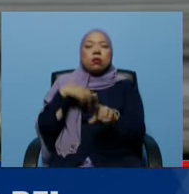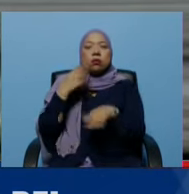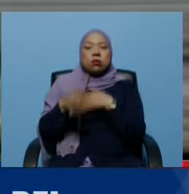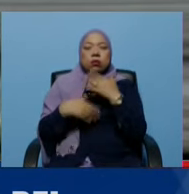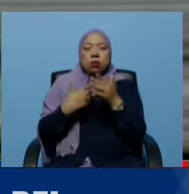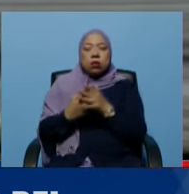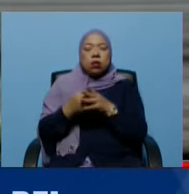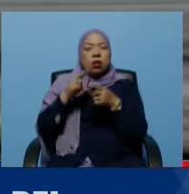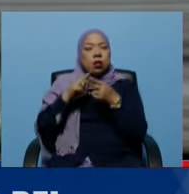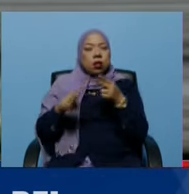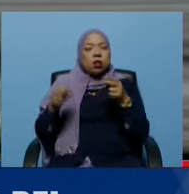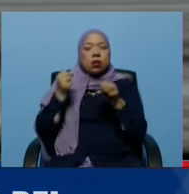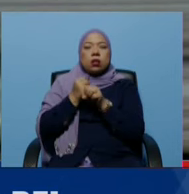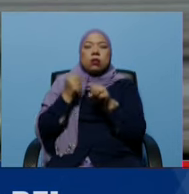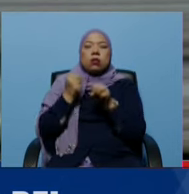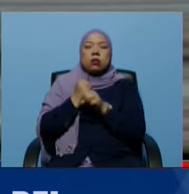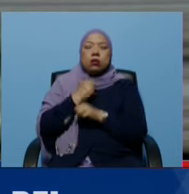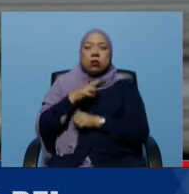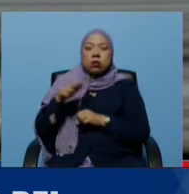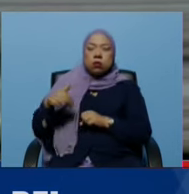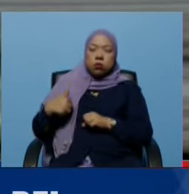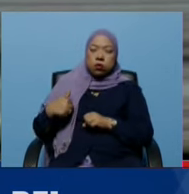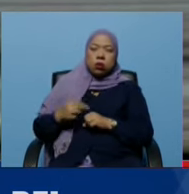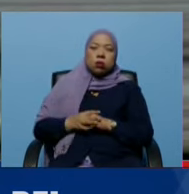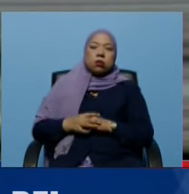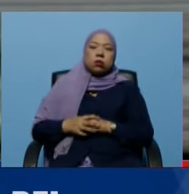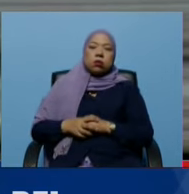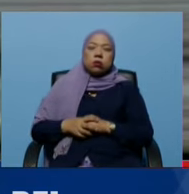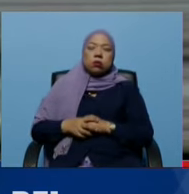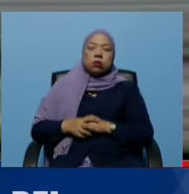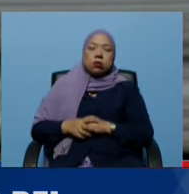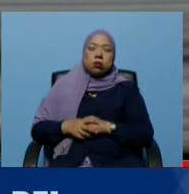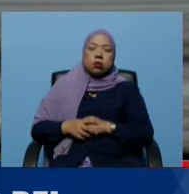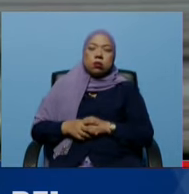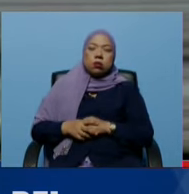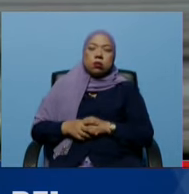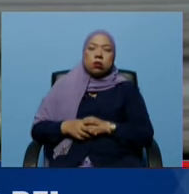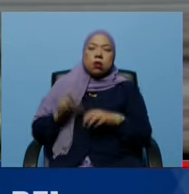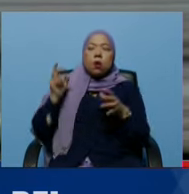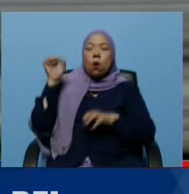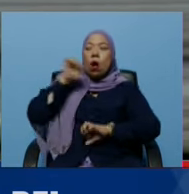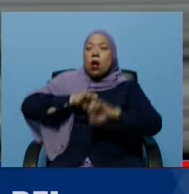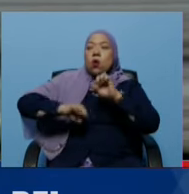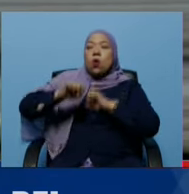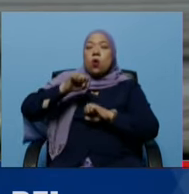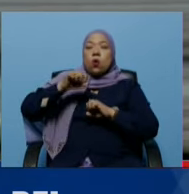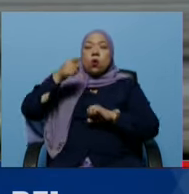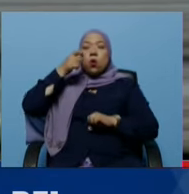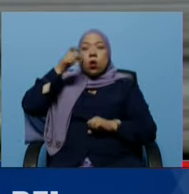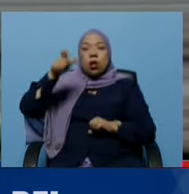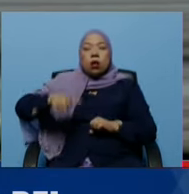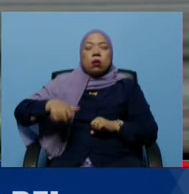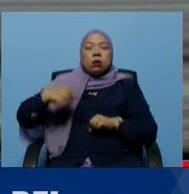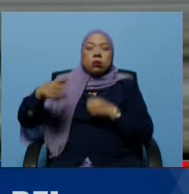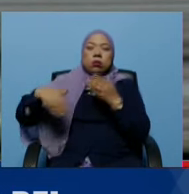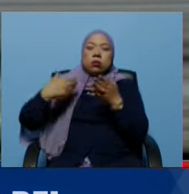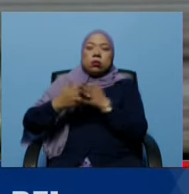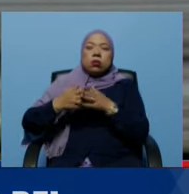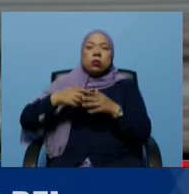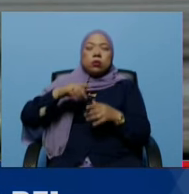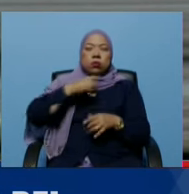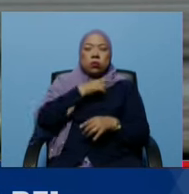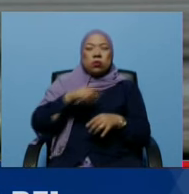en condiciones de retomar ya la construcción del proyecto siderúrgico allá en